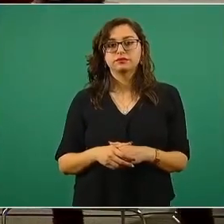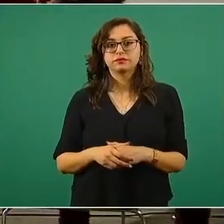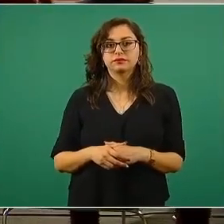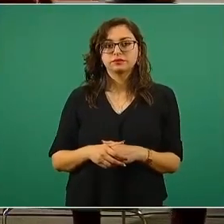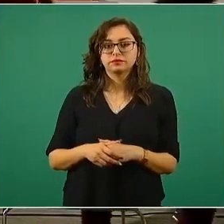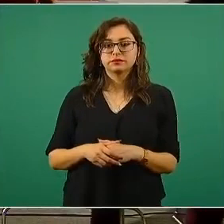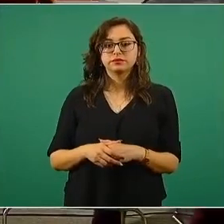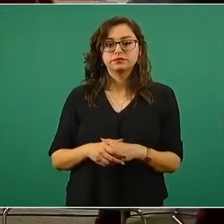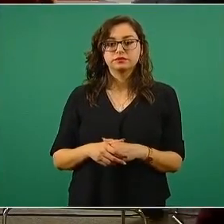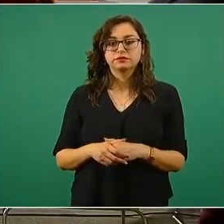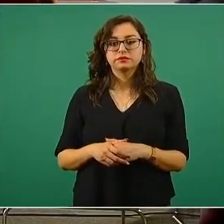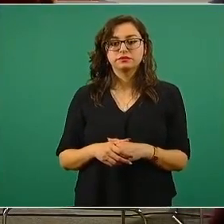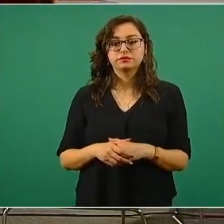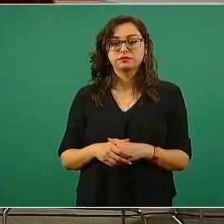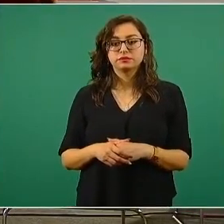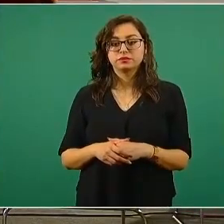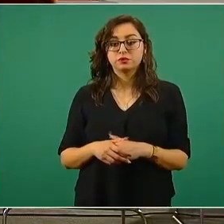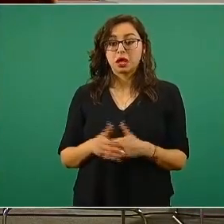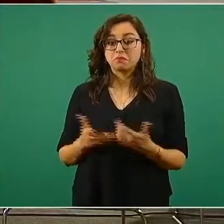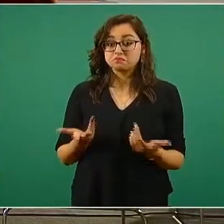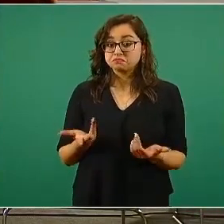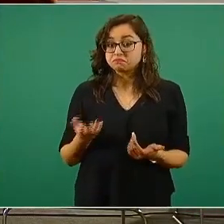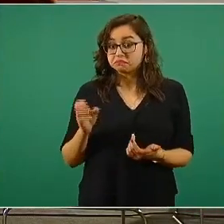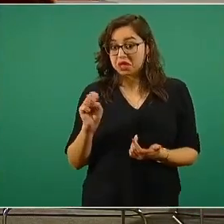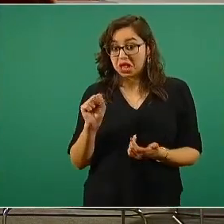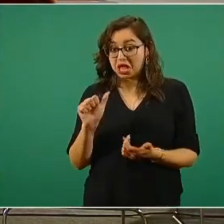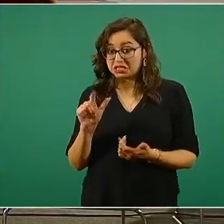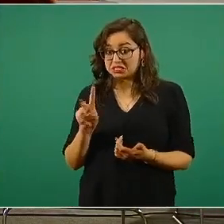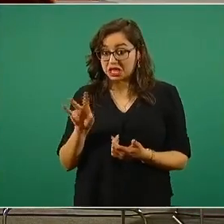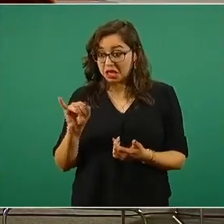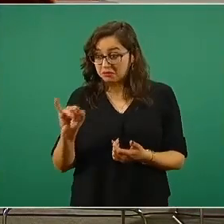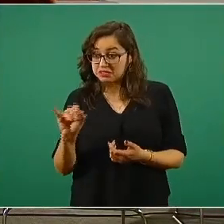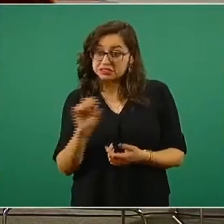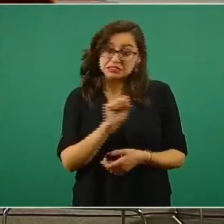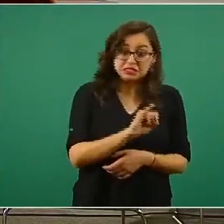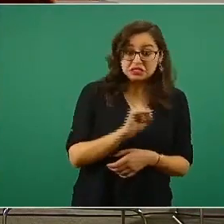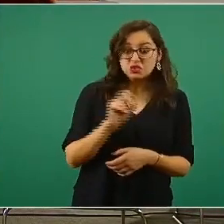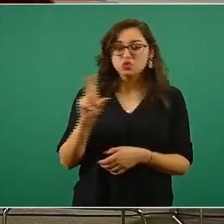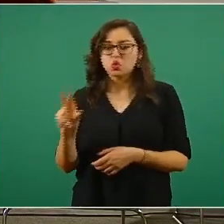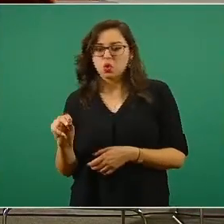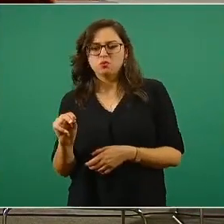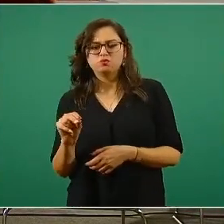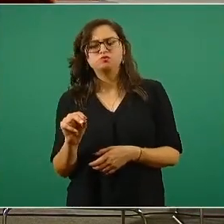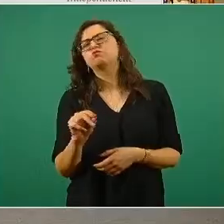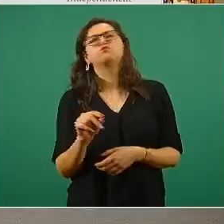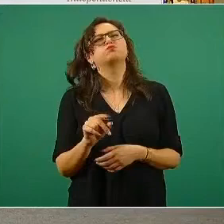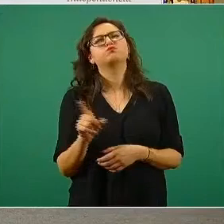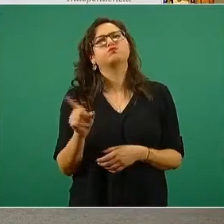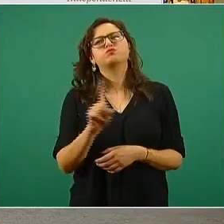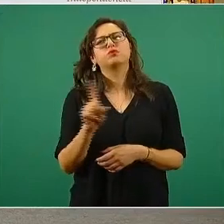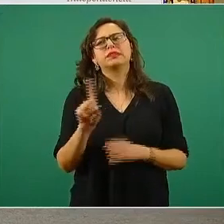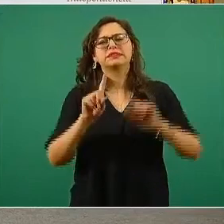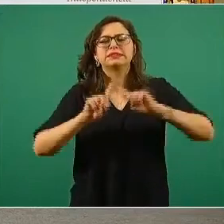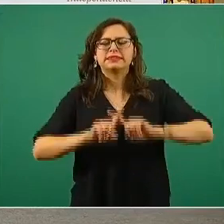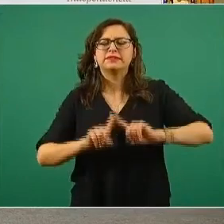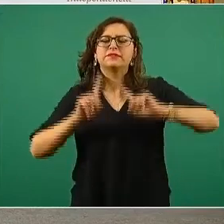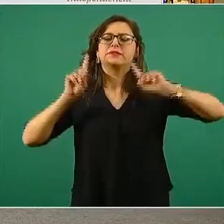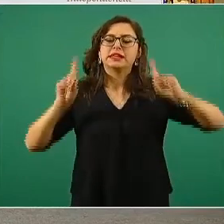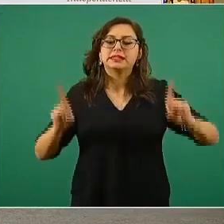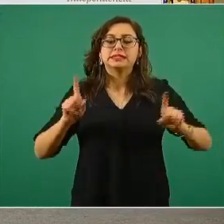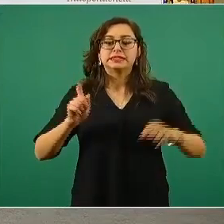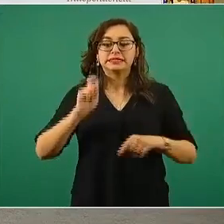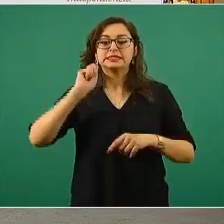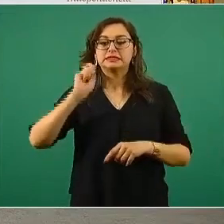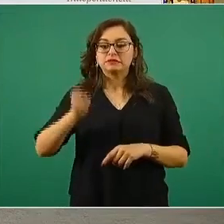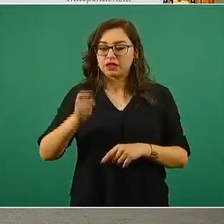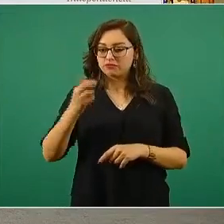a decir que no es un ESAVI, sino más bien la clasificación o el ejercicio de dictaminación lo